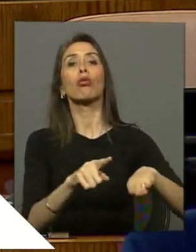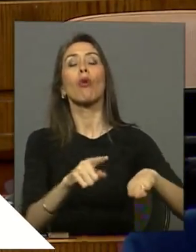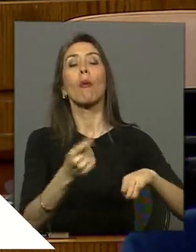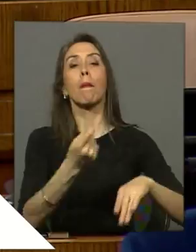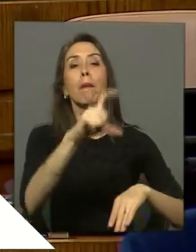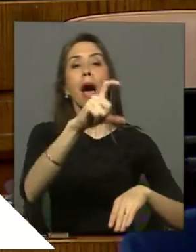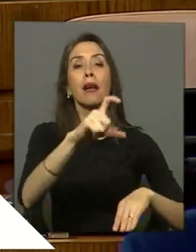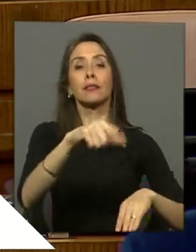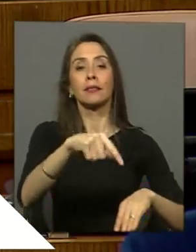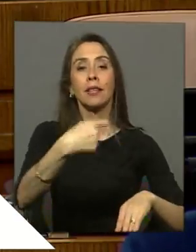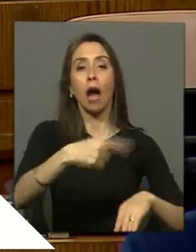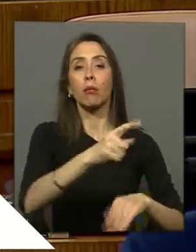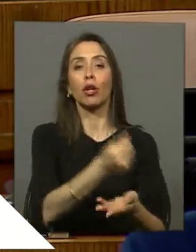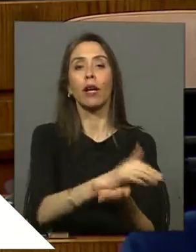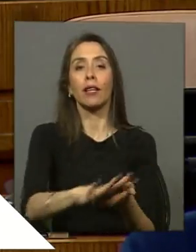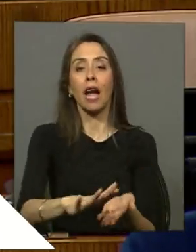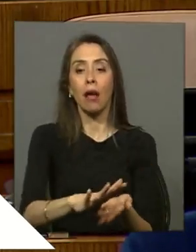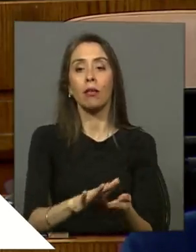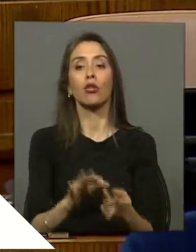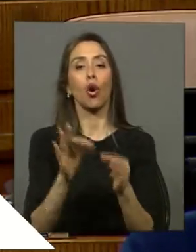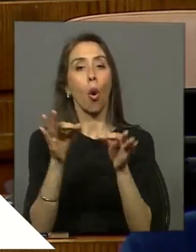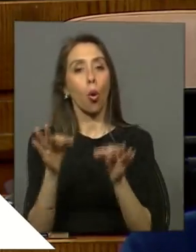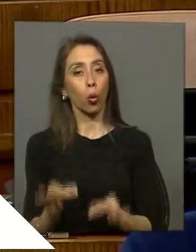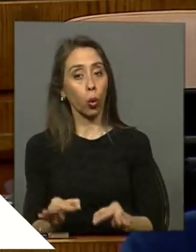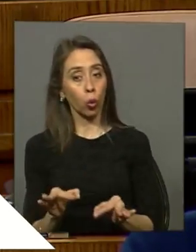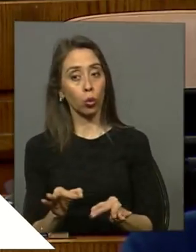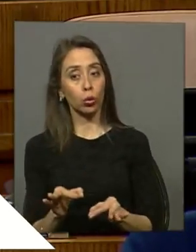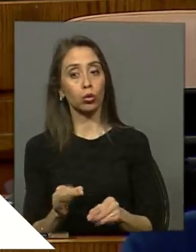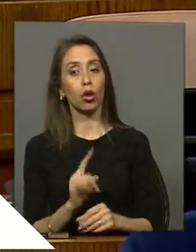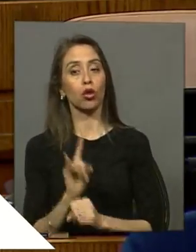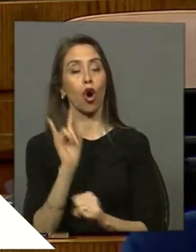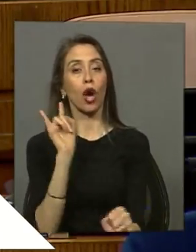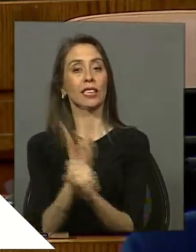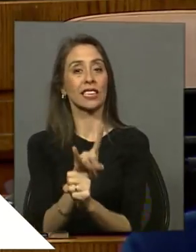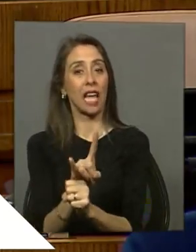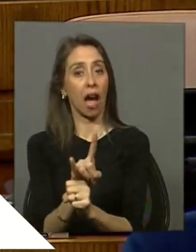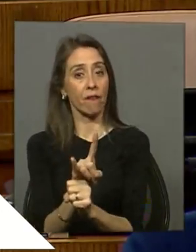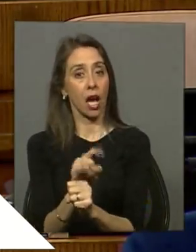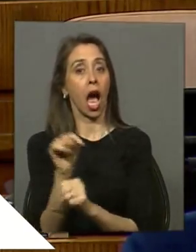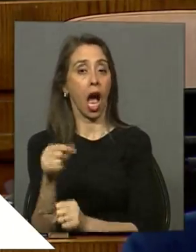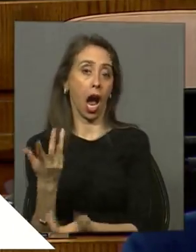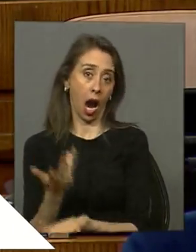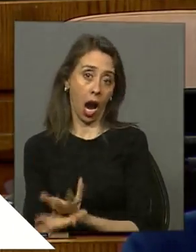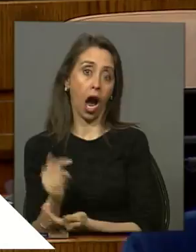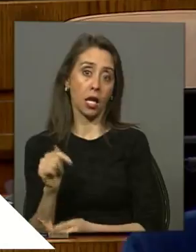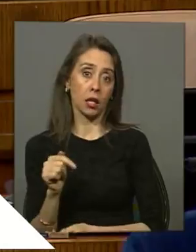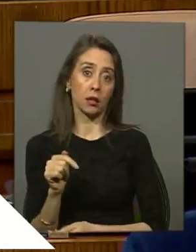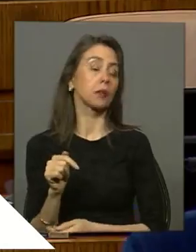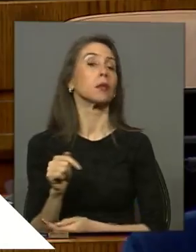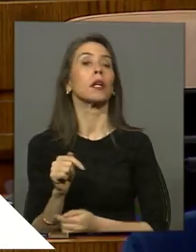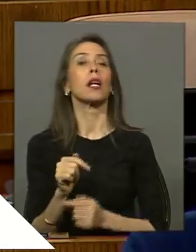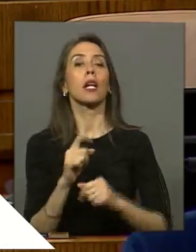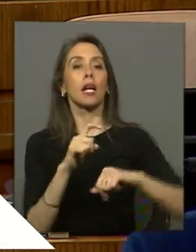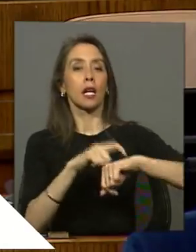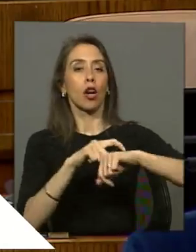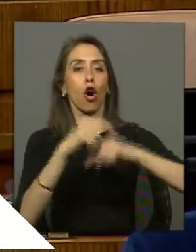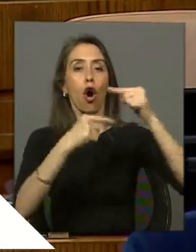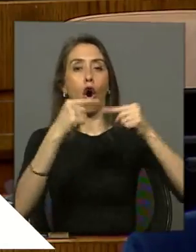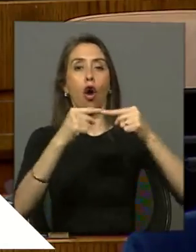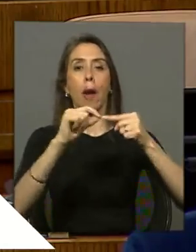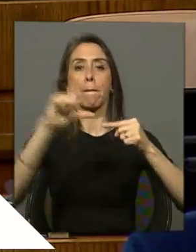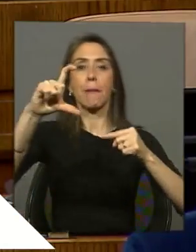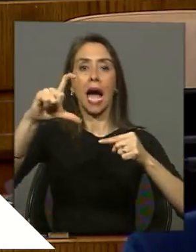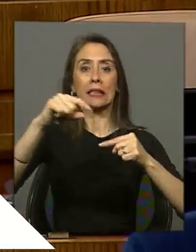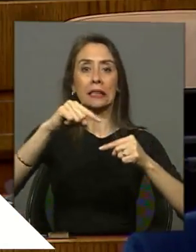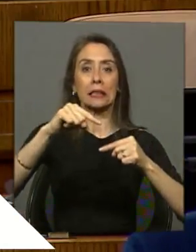en el cobro como corresponde que no haya estafa como a la que hay hoy día por ejemplo redondeándose al alza que el